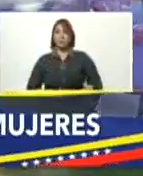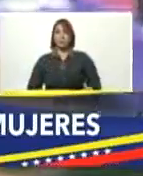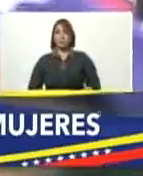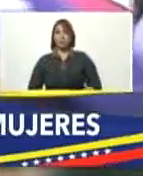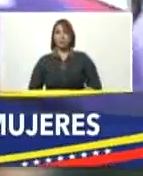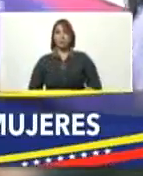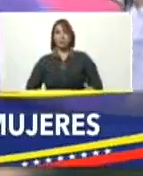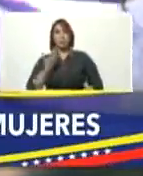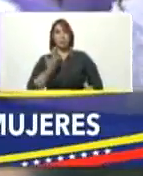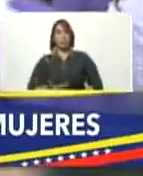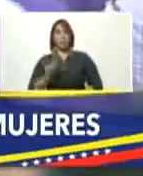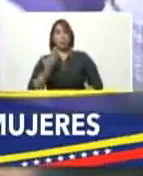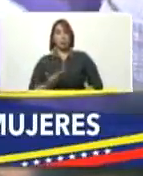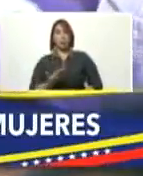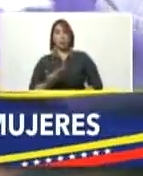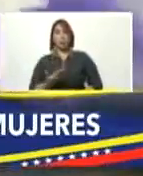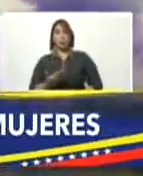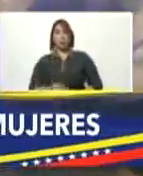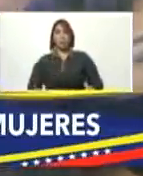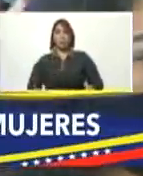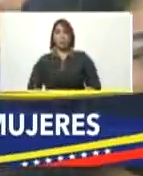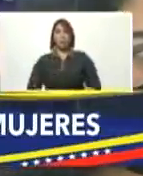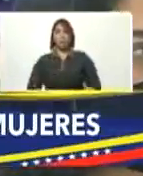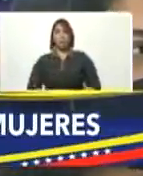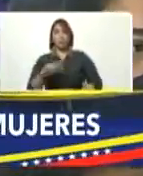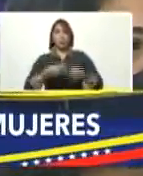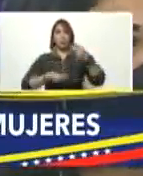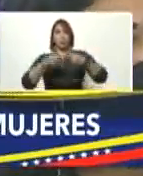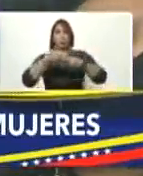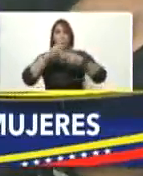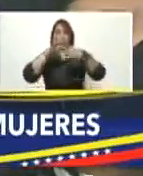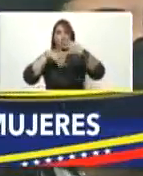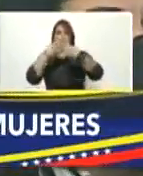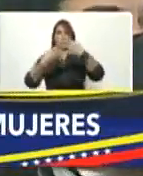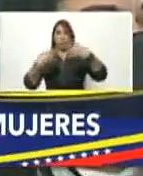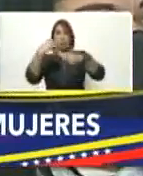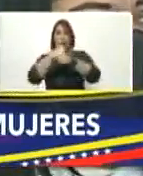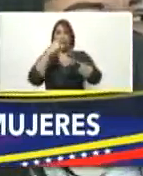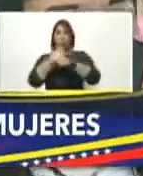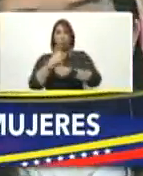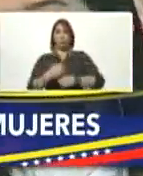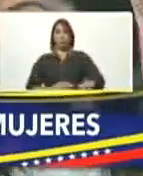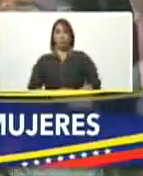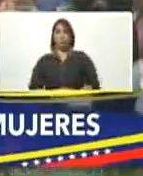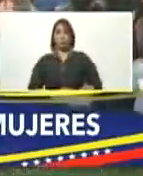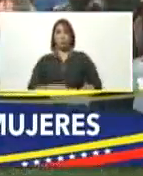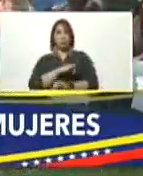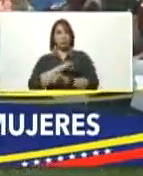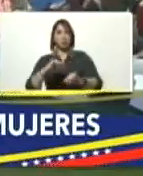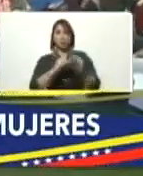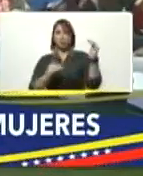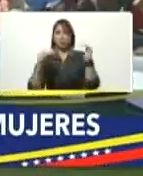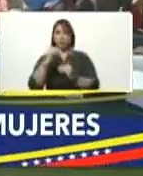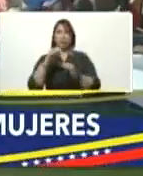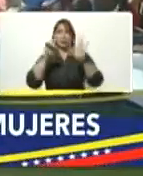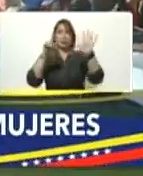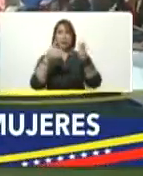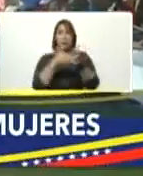Muy importante en la construcción de la agenda. Ya hemos llegado a 6.000